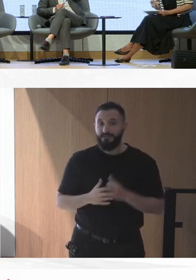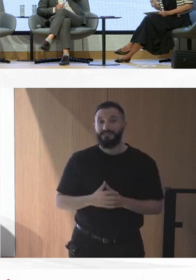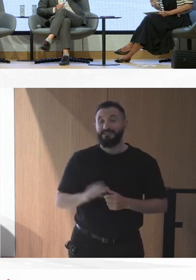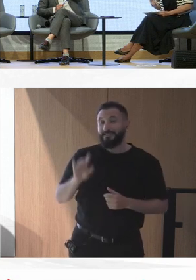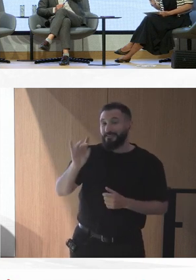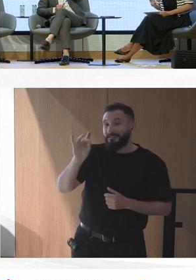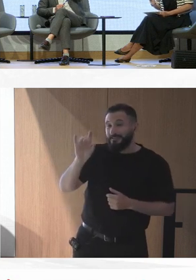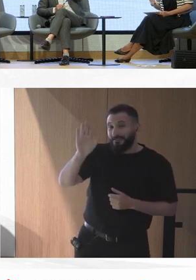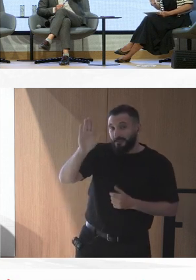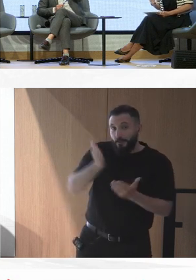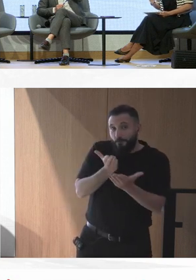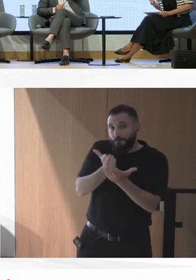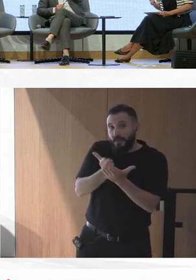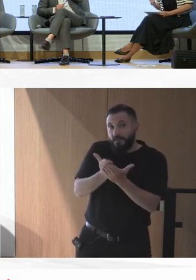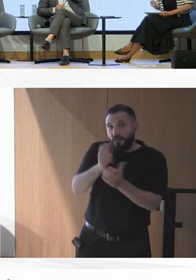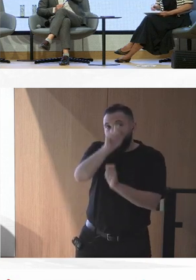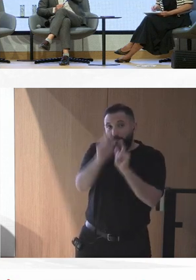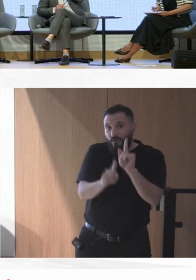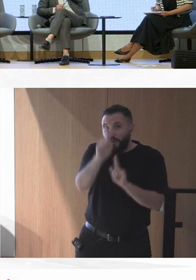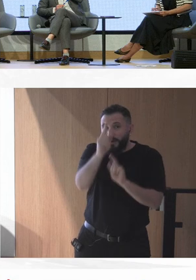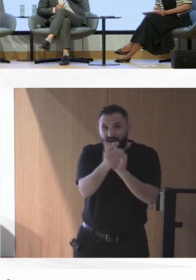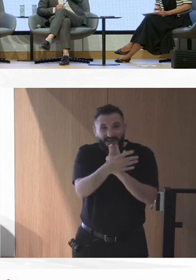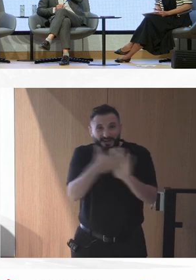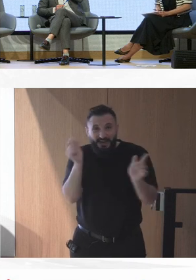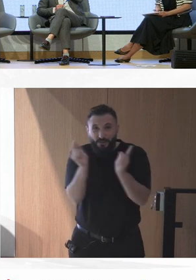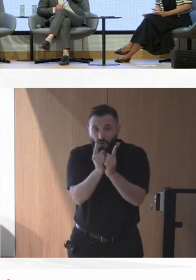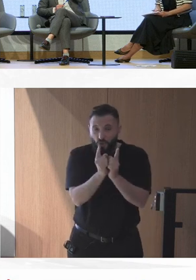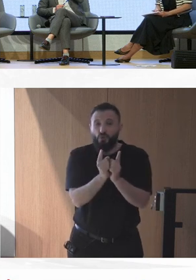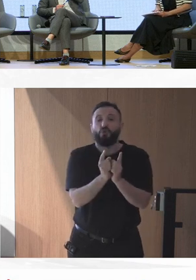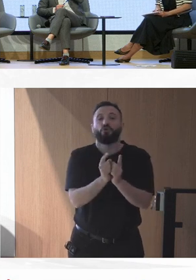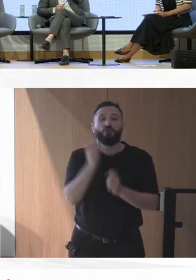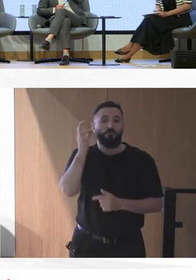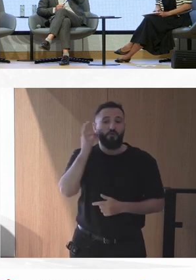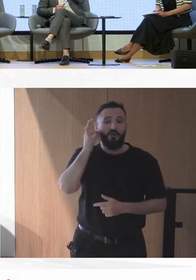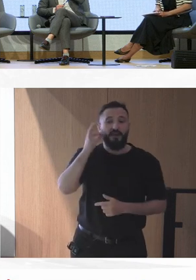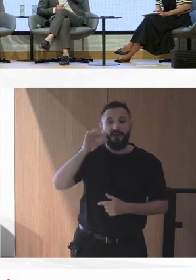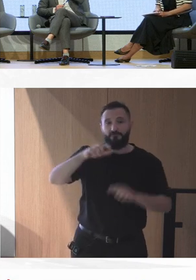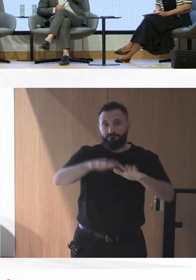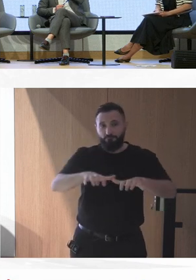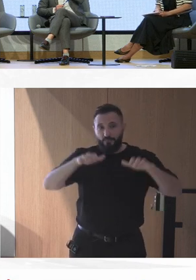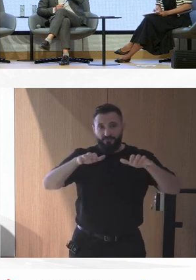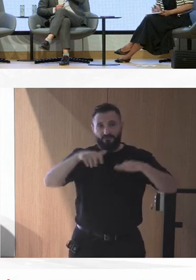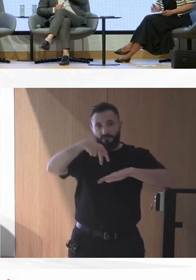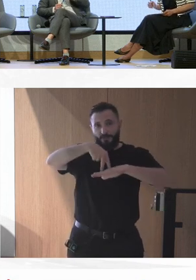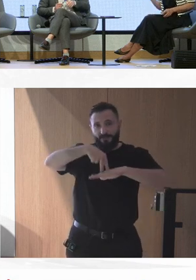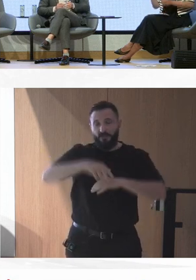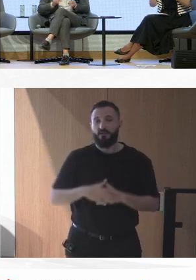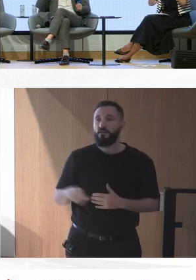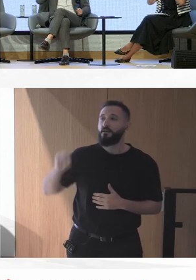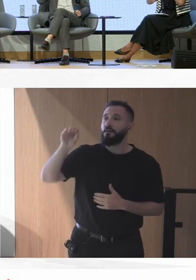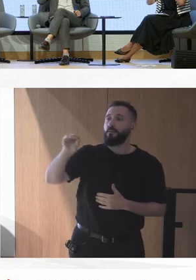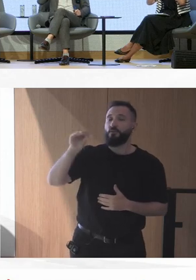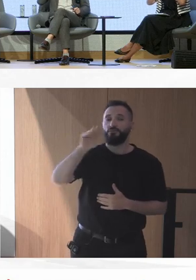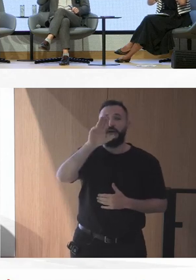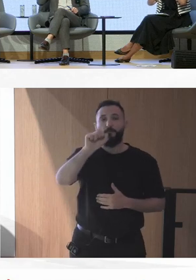Hay una petición para una pregunta más muy rápida a Patricia, una mujer de la sala. La pregunta iba orientada, o sea,